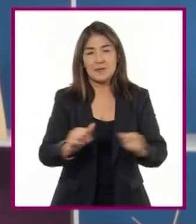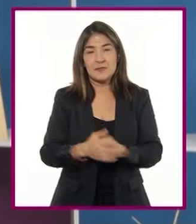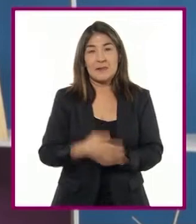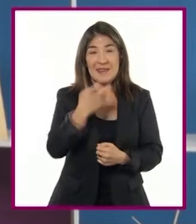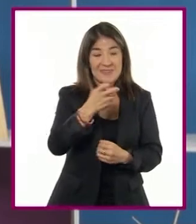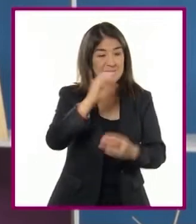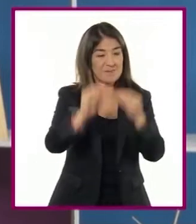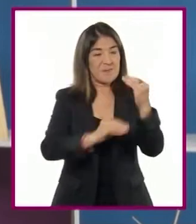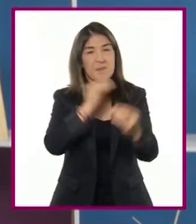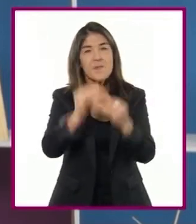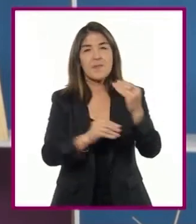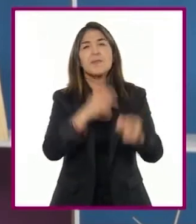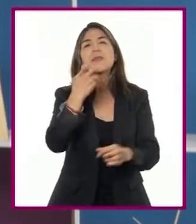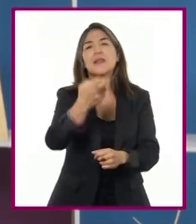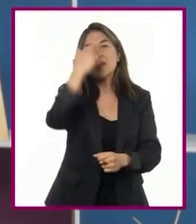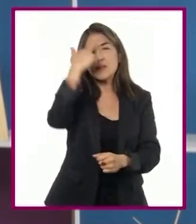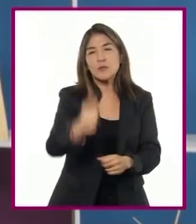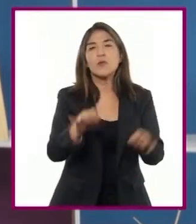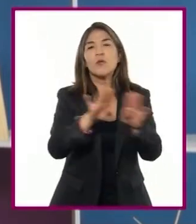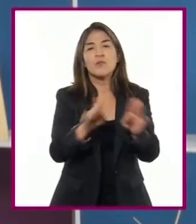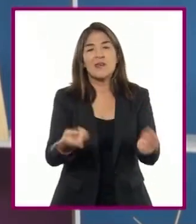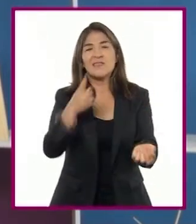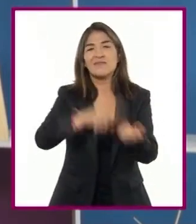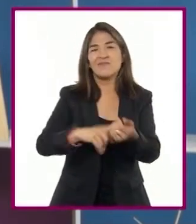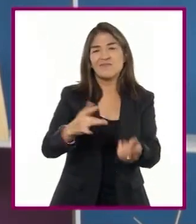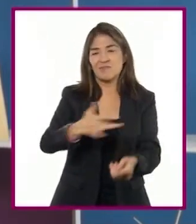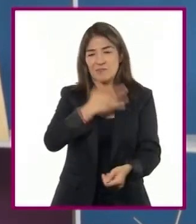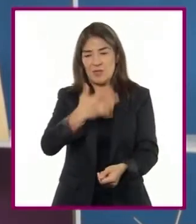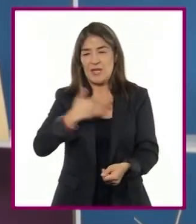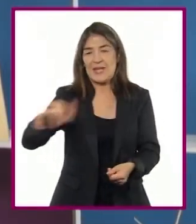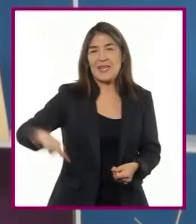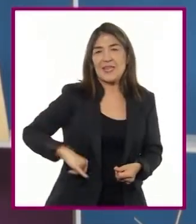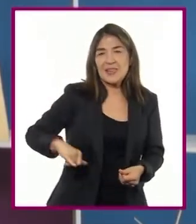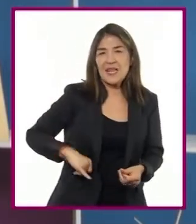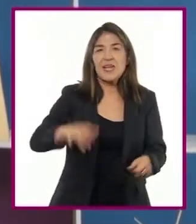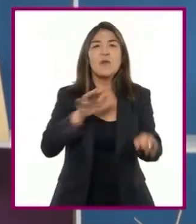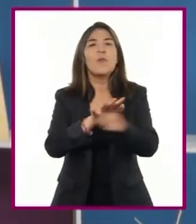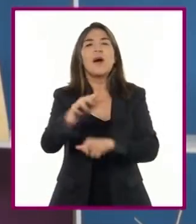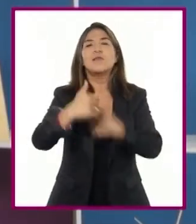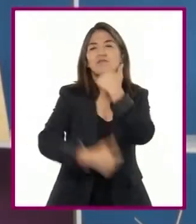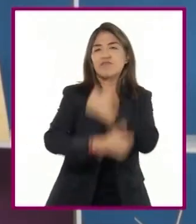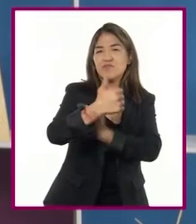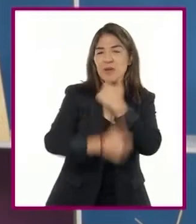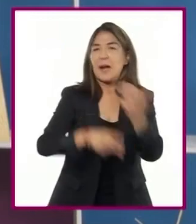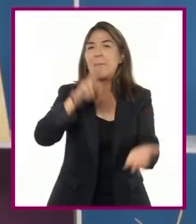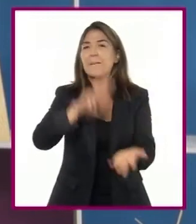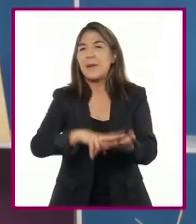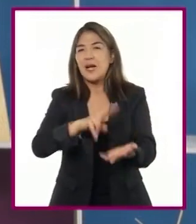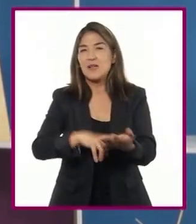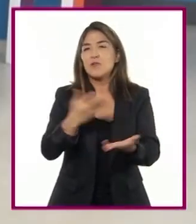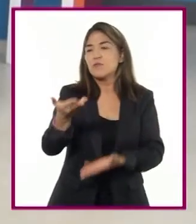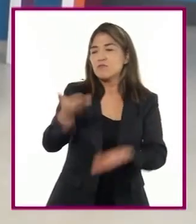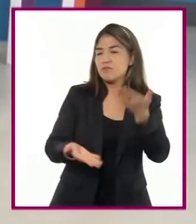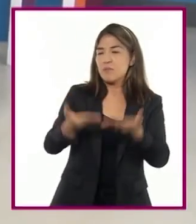ver con aquellas situaciones en las que hay contraposición de intereses, necesidades o valores entre las personas.